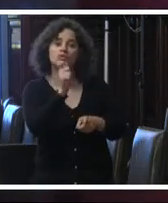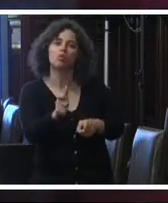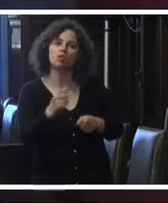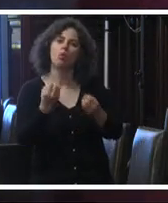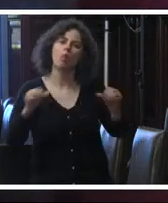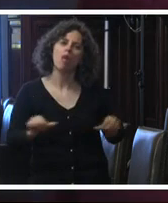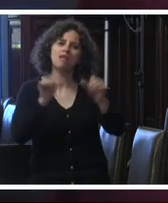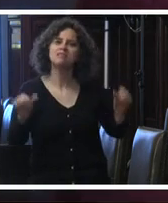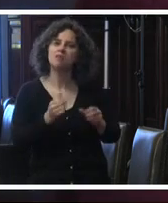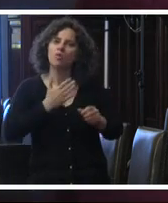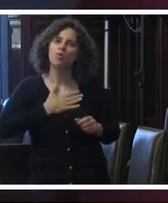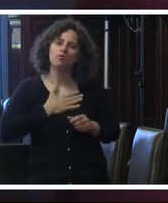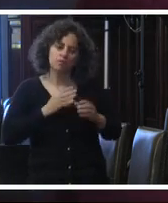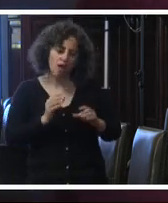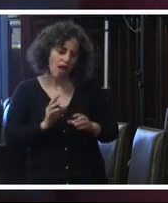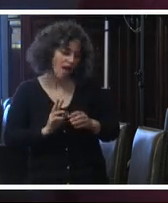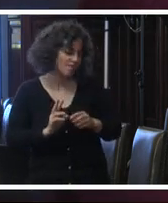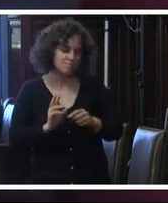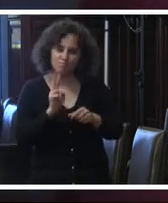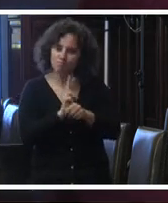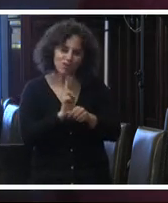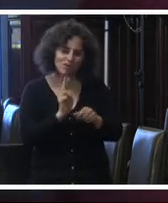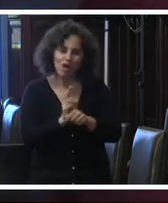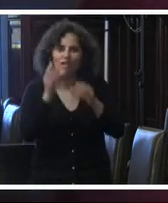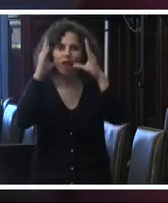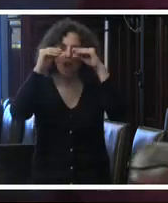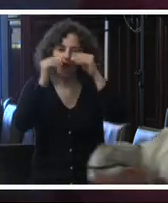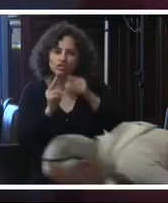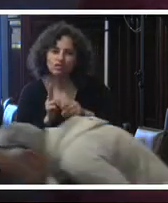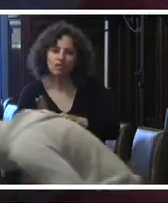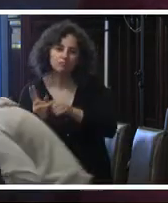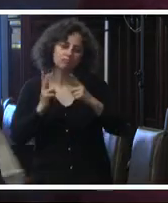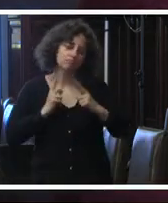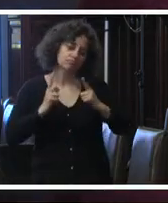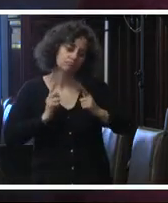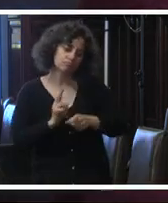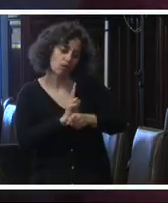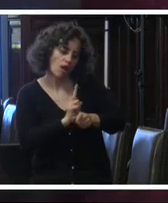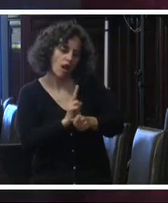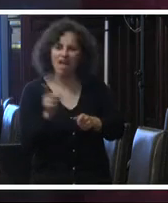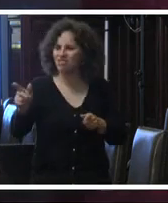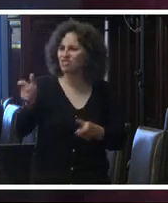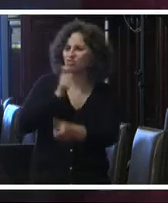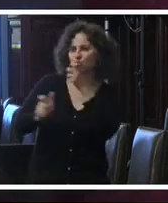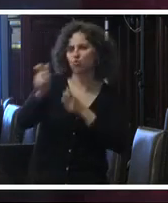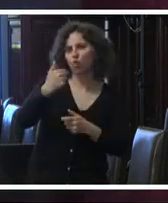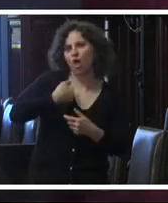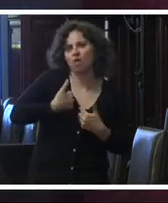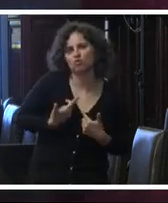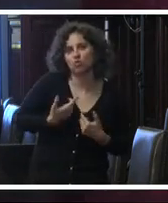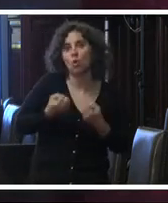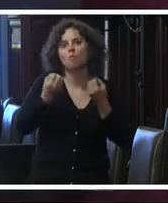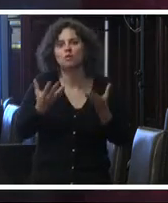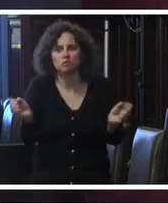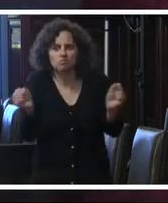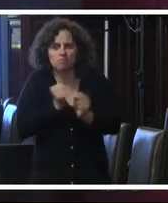hacemos nuestras vigilias, porque nosotros hacemos nuestras vigilias también. Nos insultan de la manera que quieren. Por eso es que tenemos